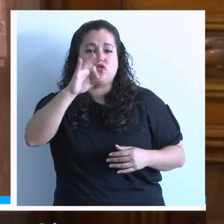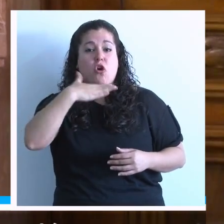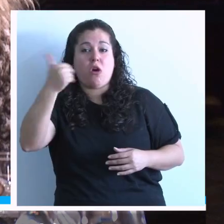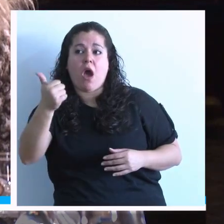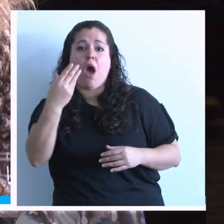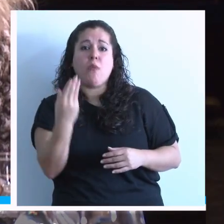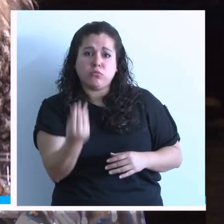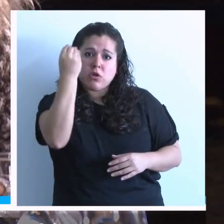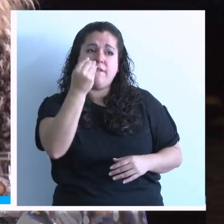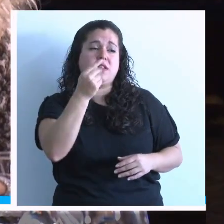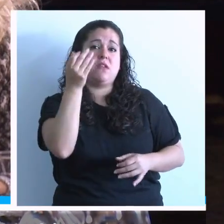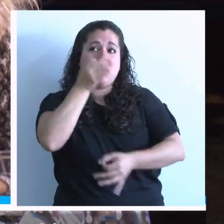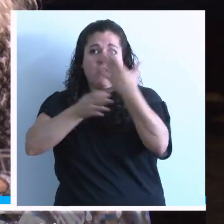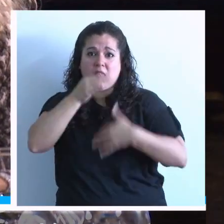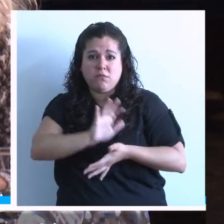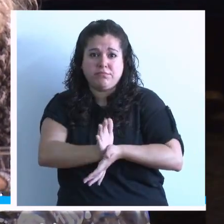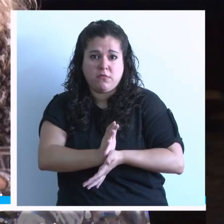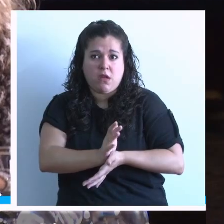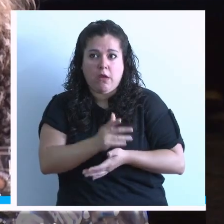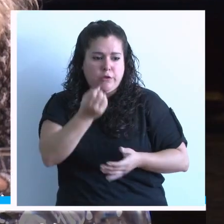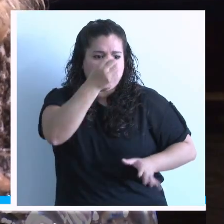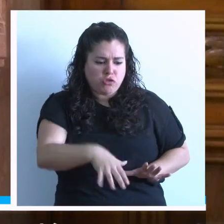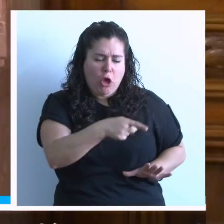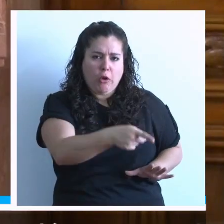liquida se produce un desbalance en